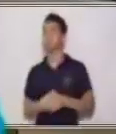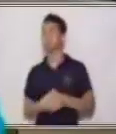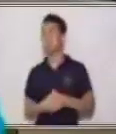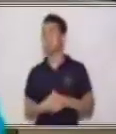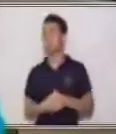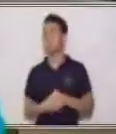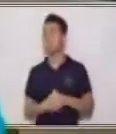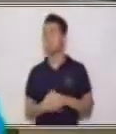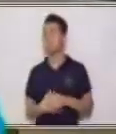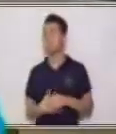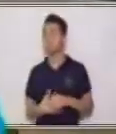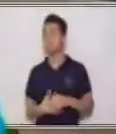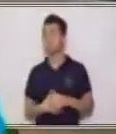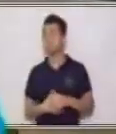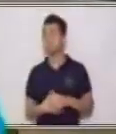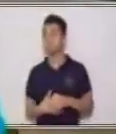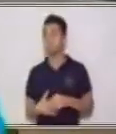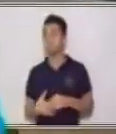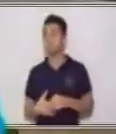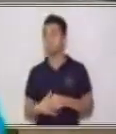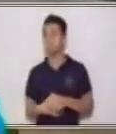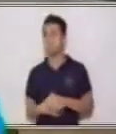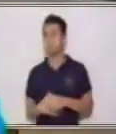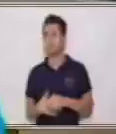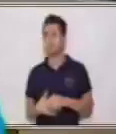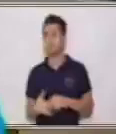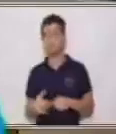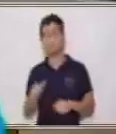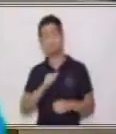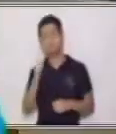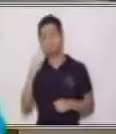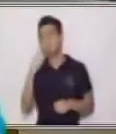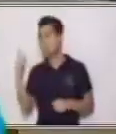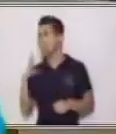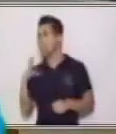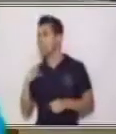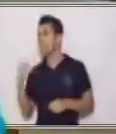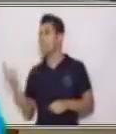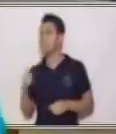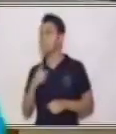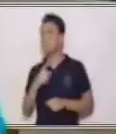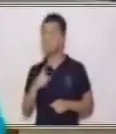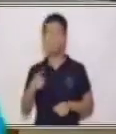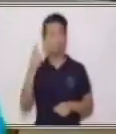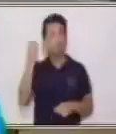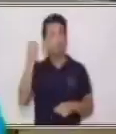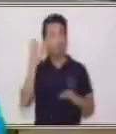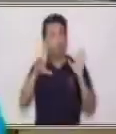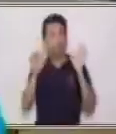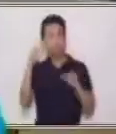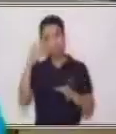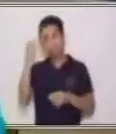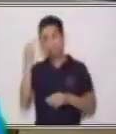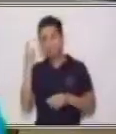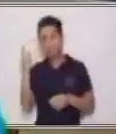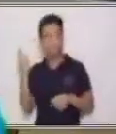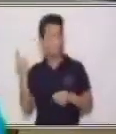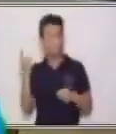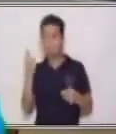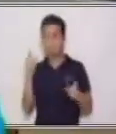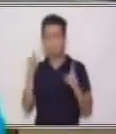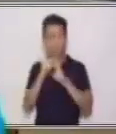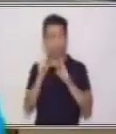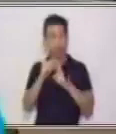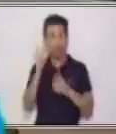sería la concisión. Si en algún momento esas palabras no las comprendes al 100%, no te preocupes, apúntalas y puede